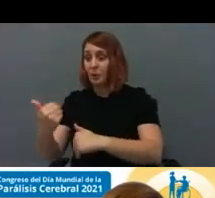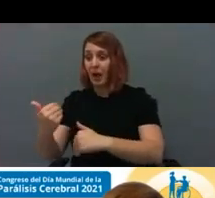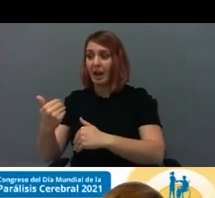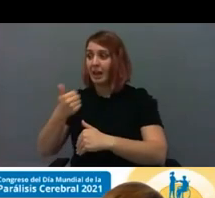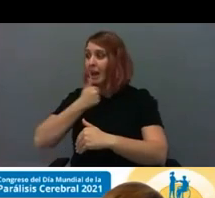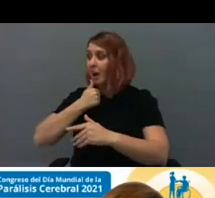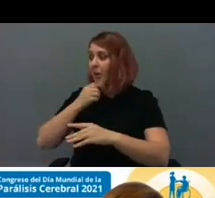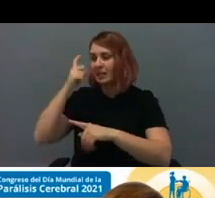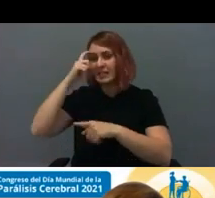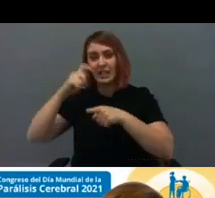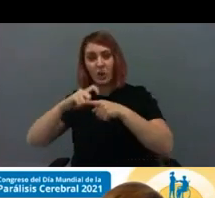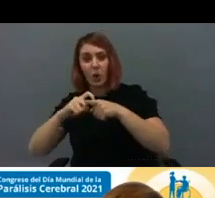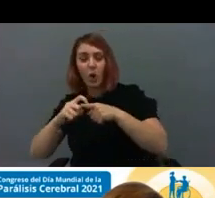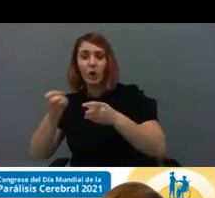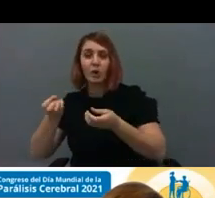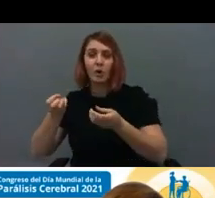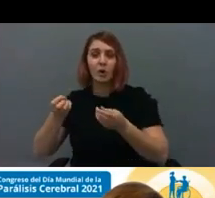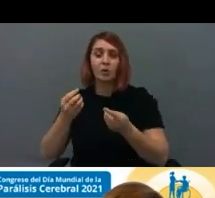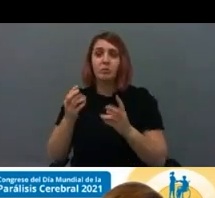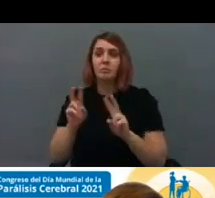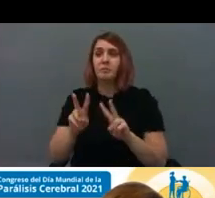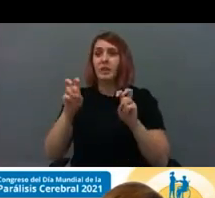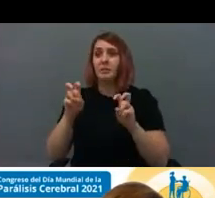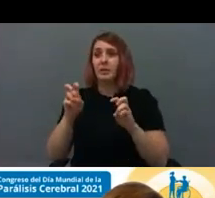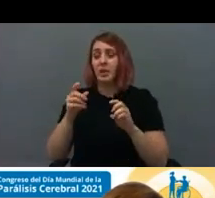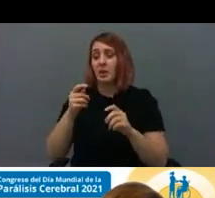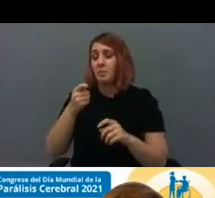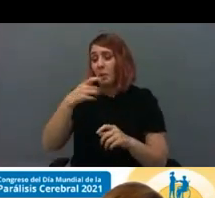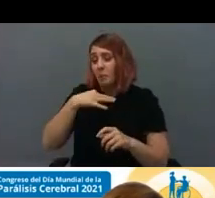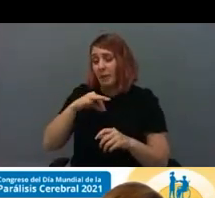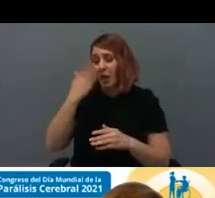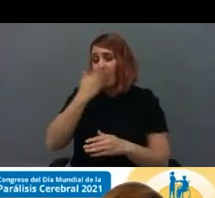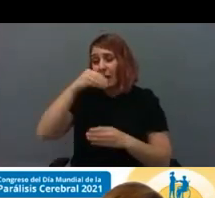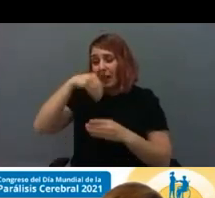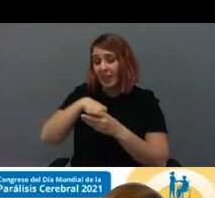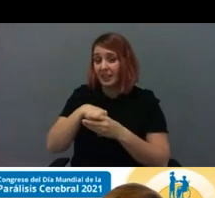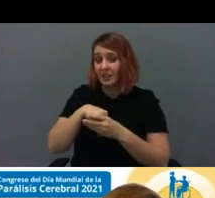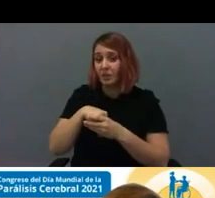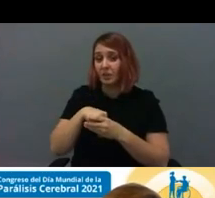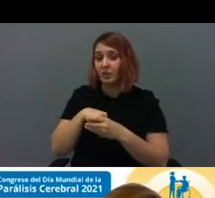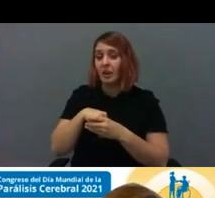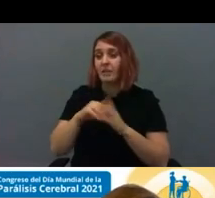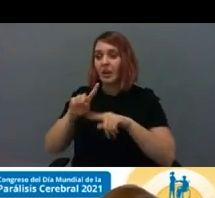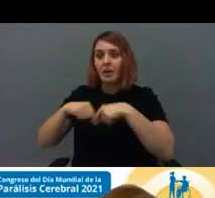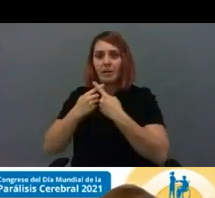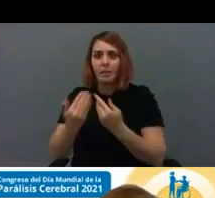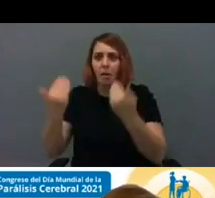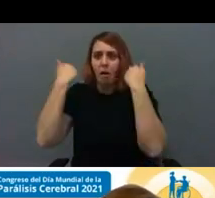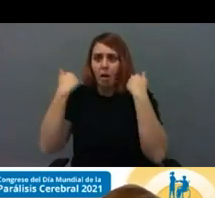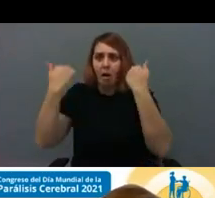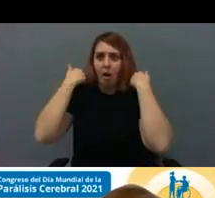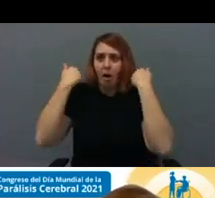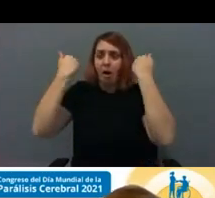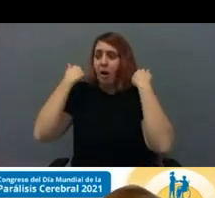sostén psicológico, más allá del que poquito que se le puede dar en el colegio, se sobrecargan tanto y no